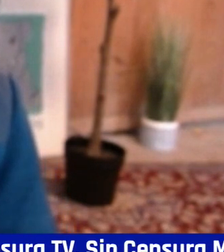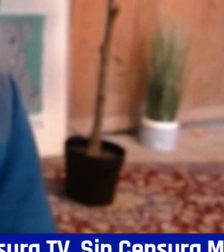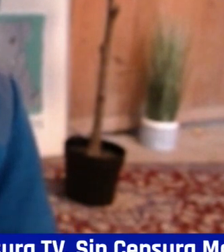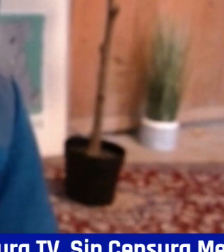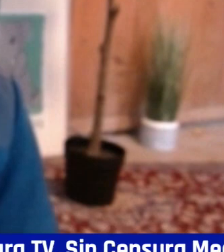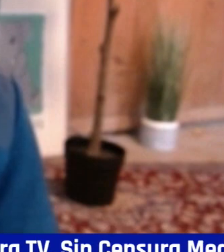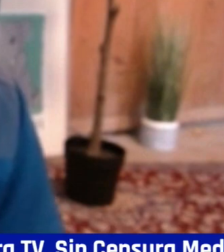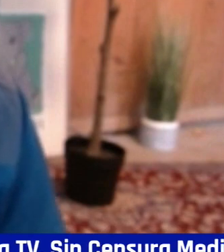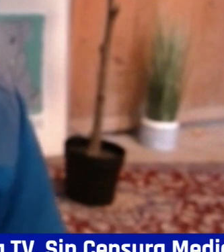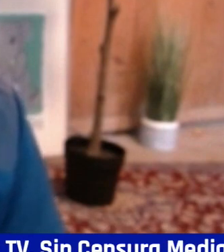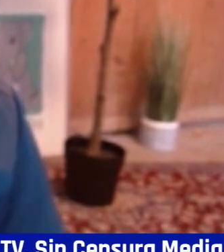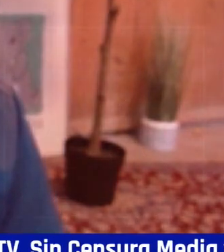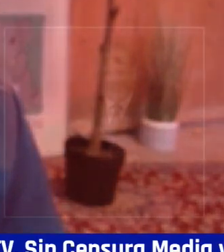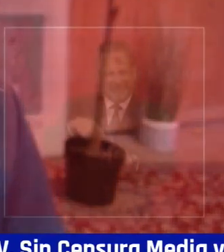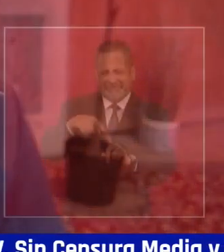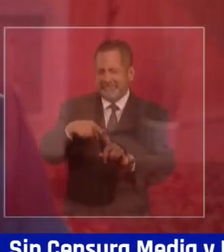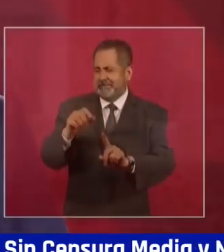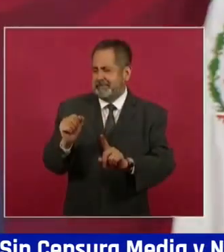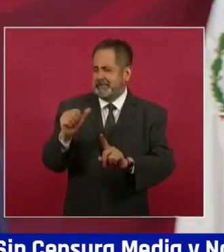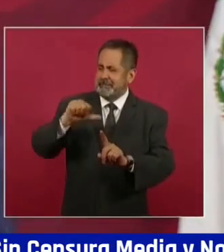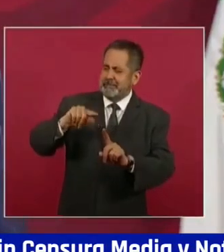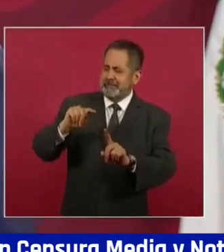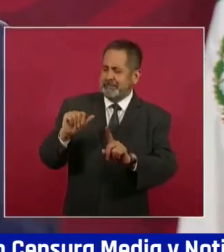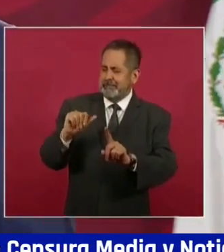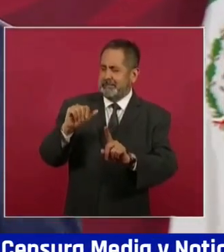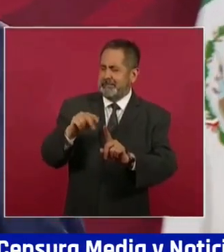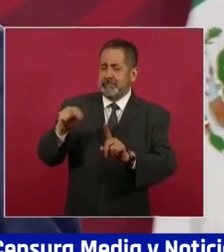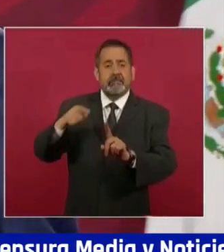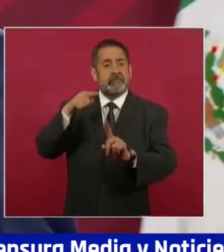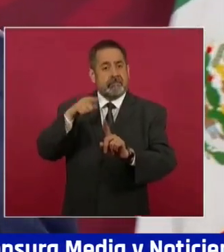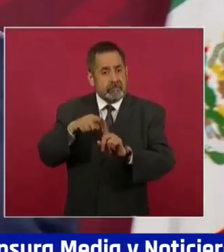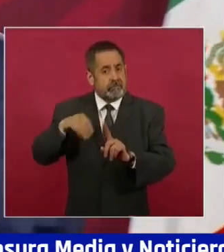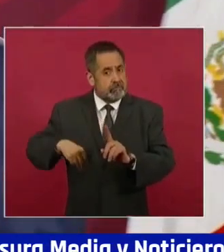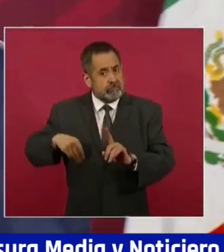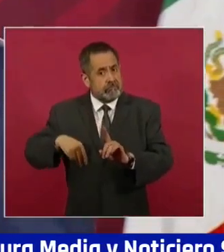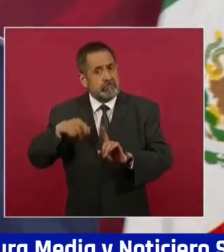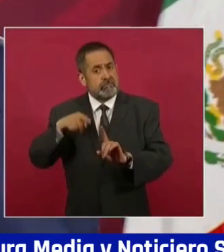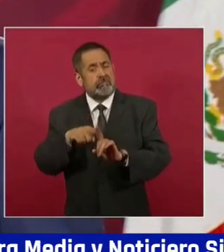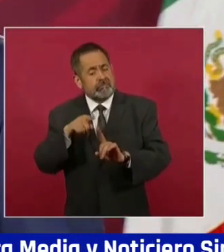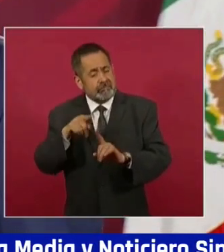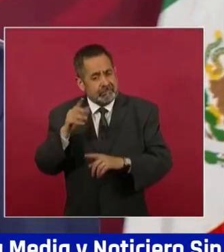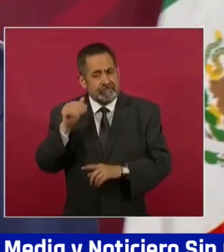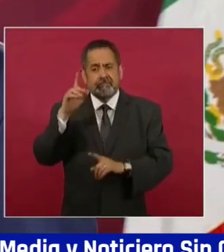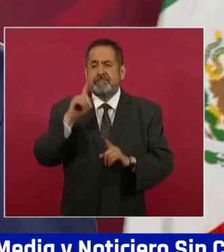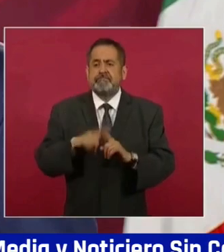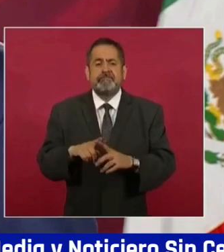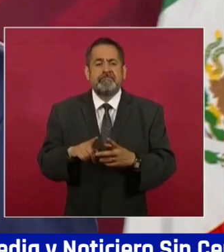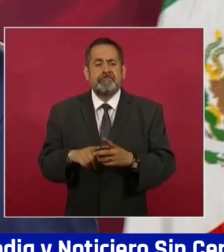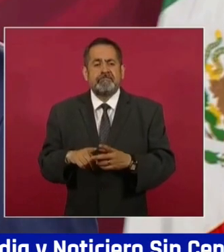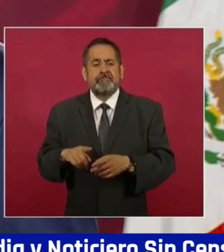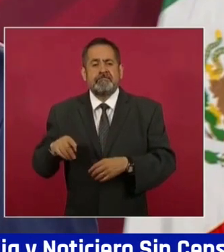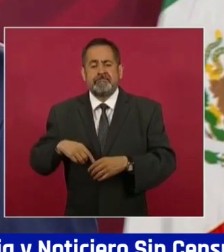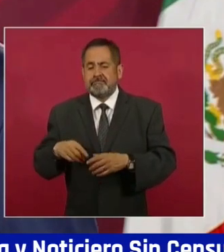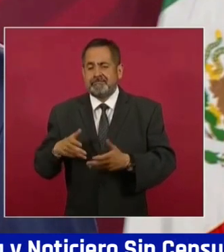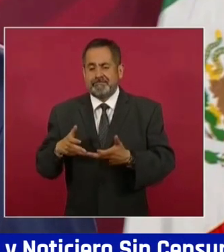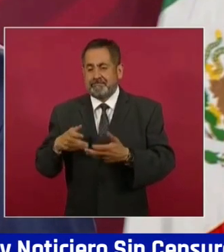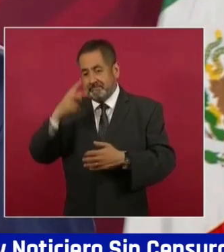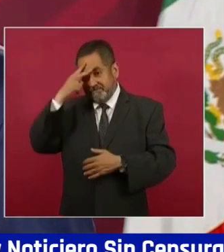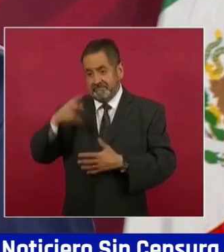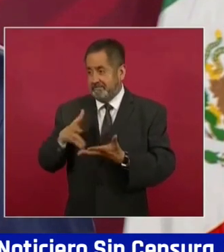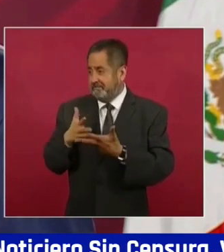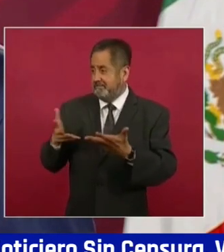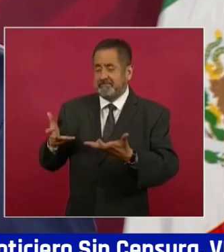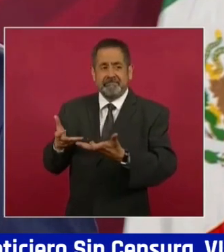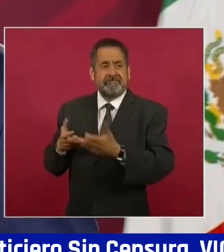presidente advirtió que esto no termina todavía. Dijo que pues en su gobierno estaban ya preparados